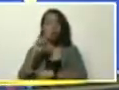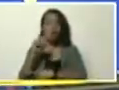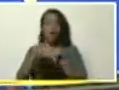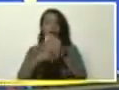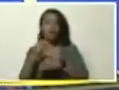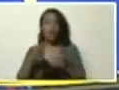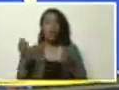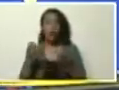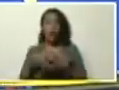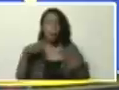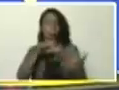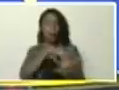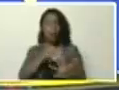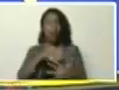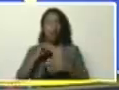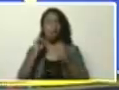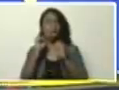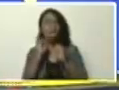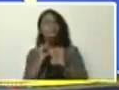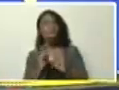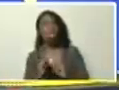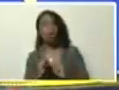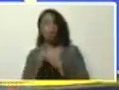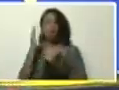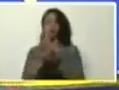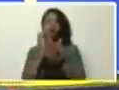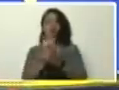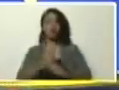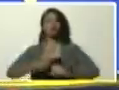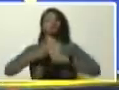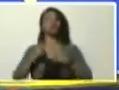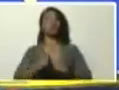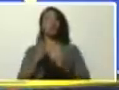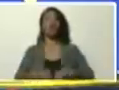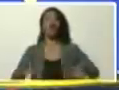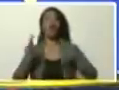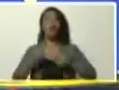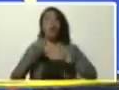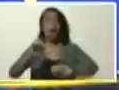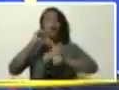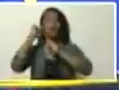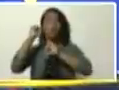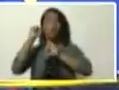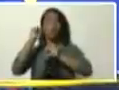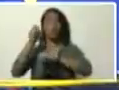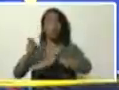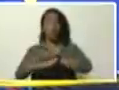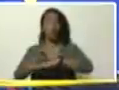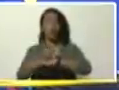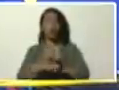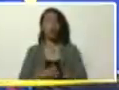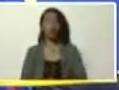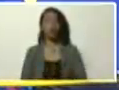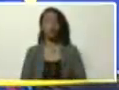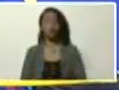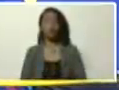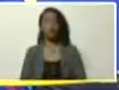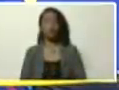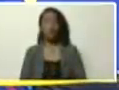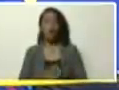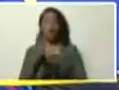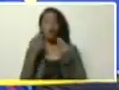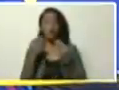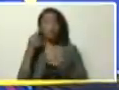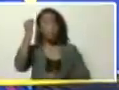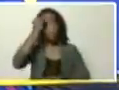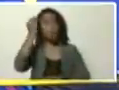el campo de batalla con actitud de derrota. Siempre tuvo certeza en la victoria y supo guiarnos. Y lo que muchos